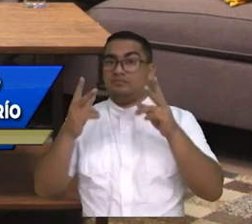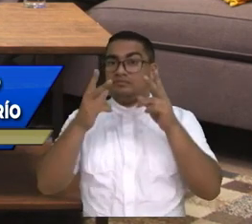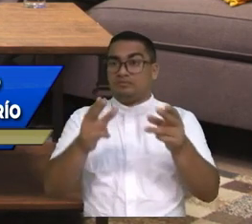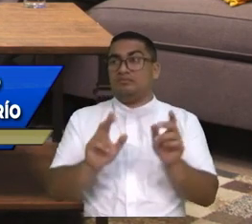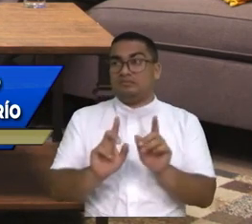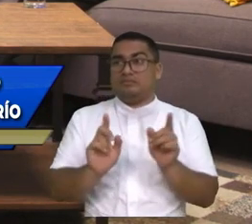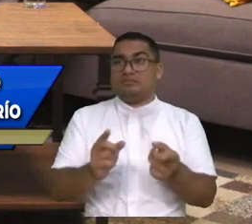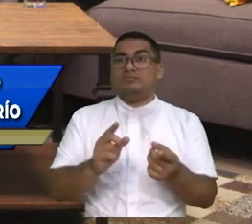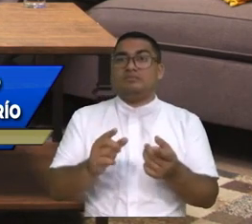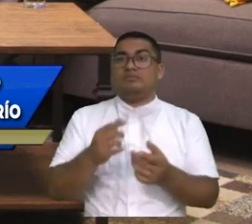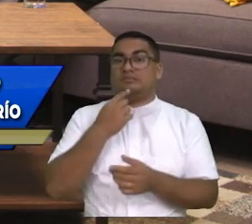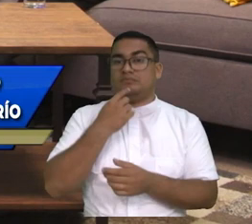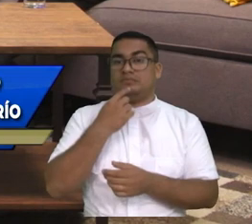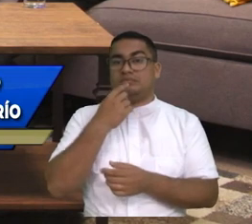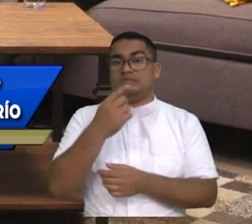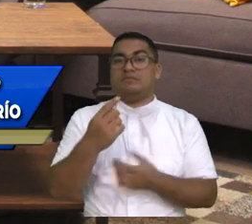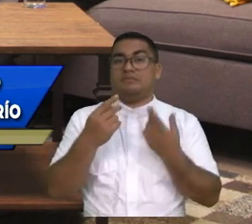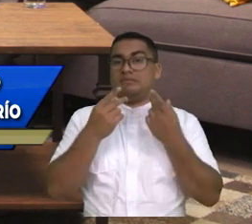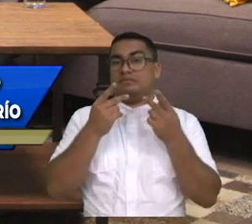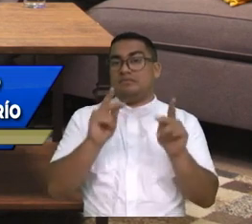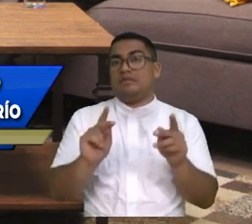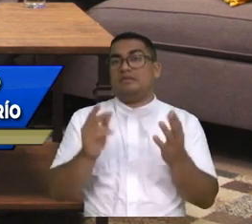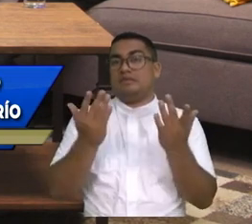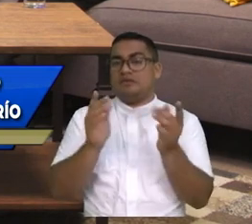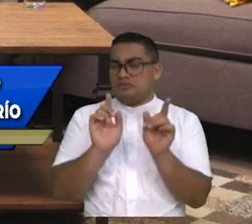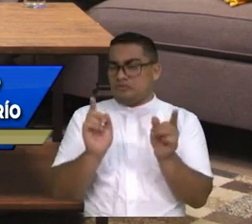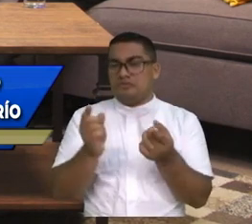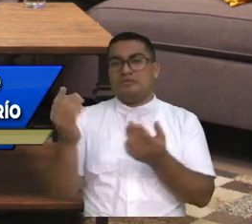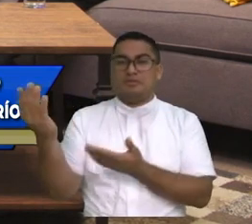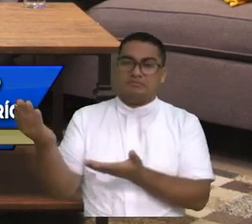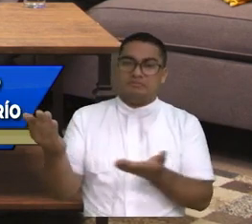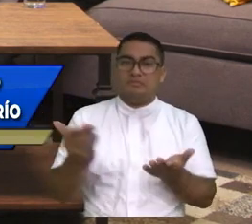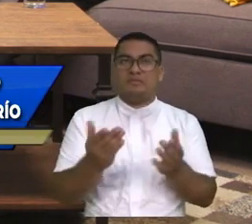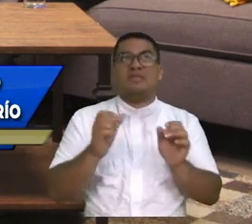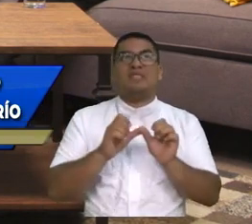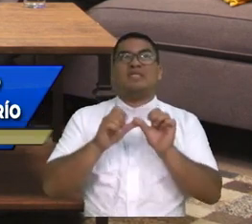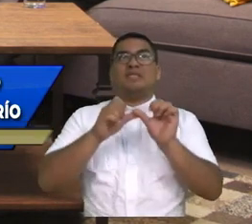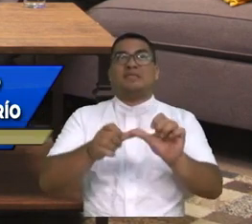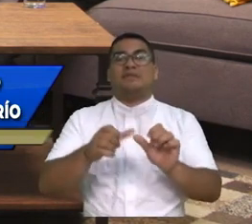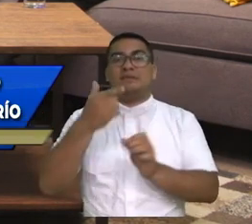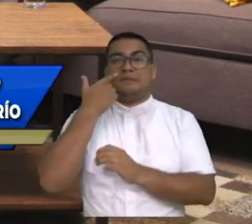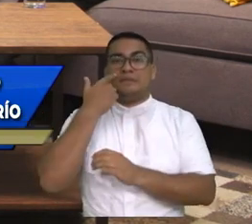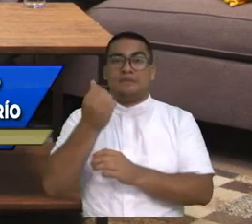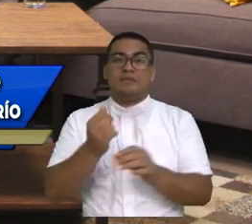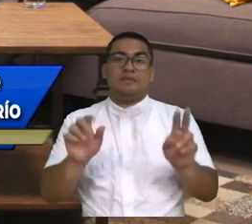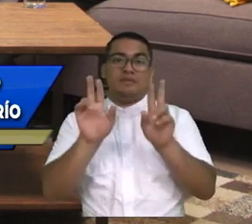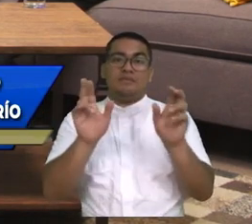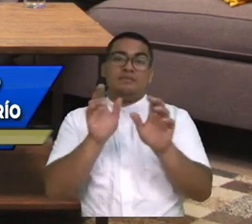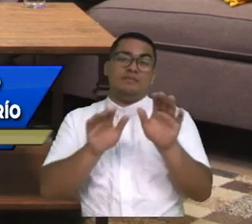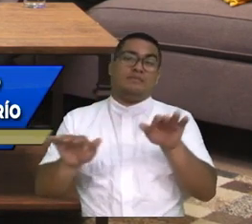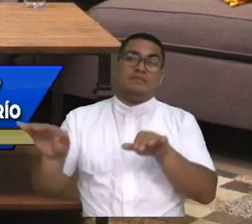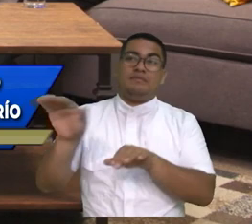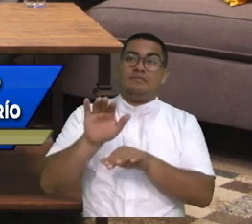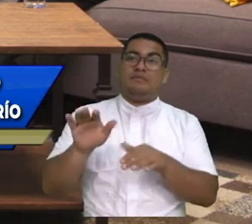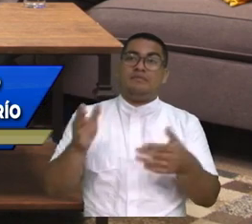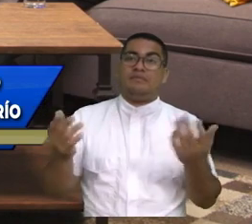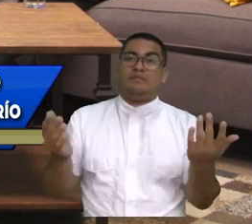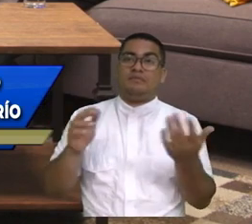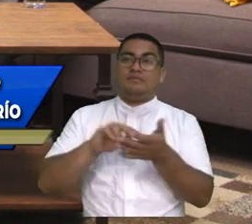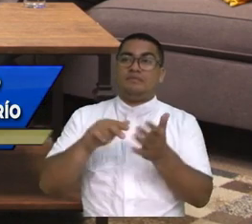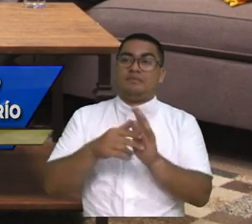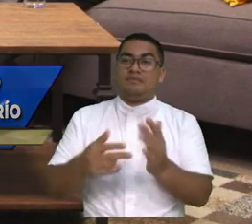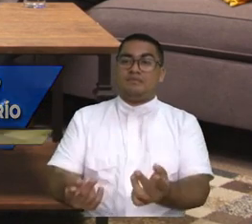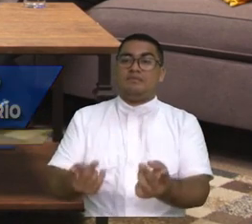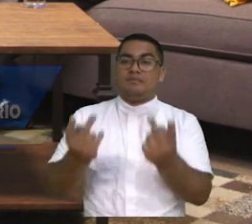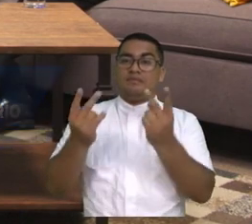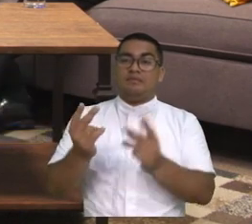pausa, pero volvemos brevemente para continuar conociendo más, sin duda alguna, de la vida y obra